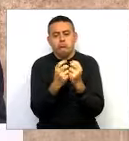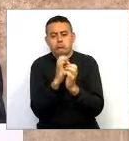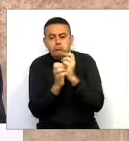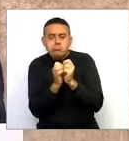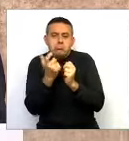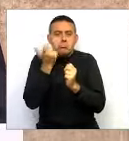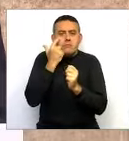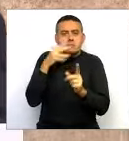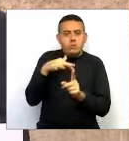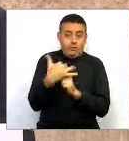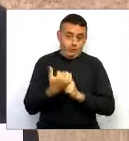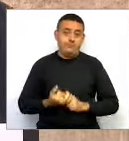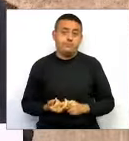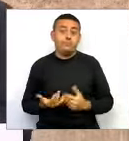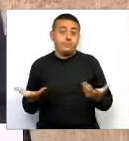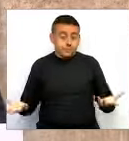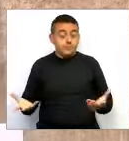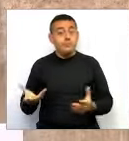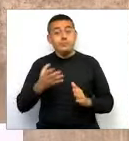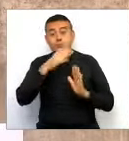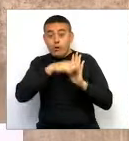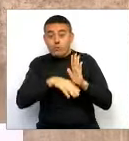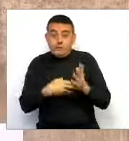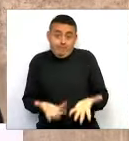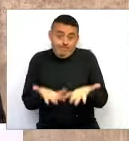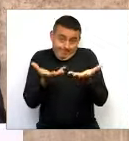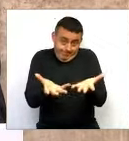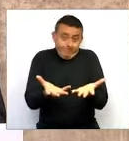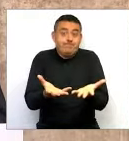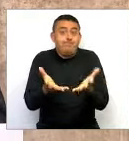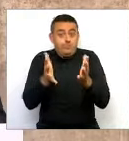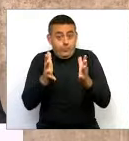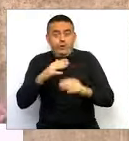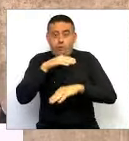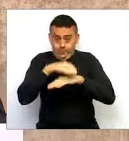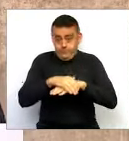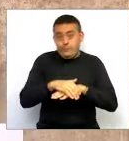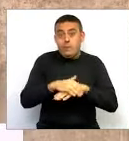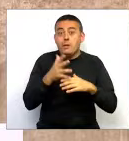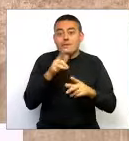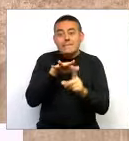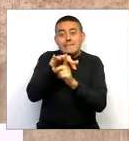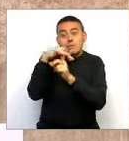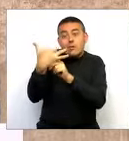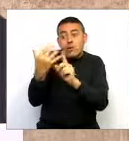que nos agradaría es el que les he comentado pero eso no significa que si las condiciones cambian cambian las decisiones